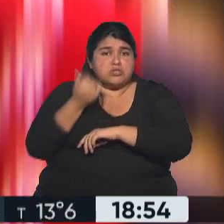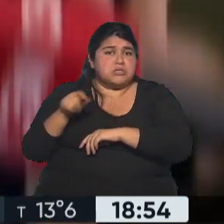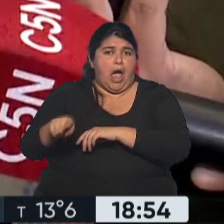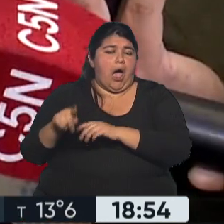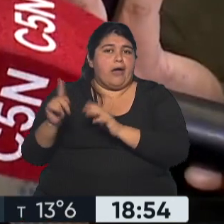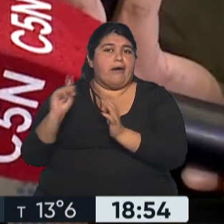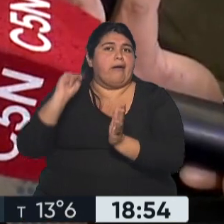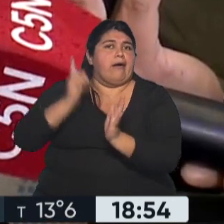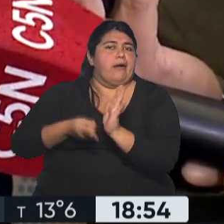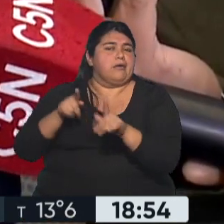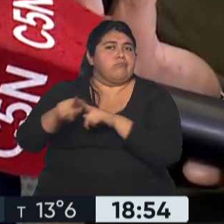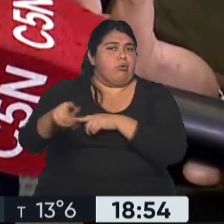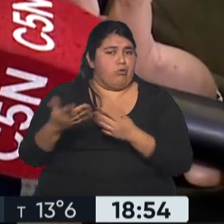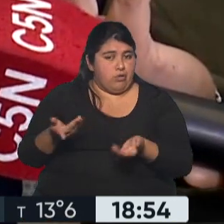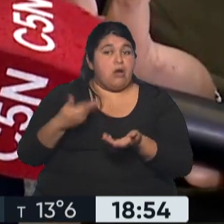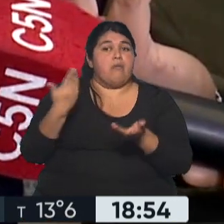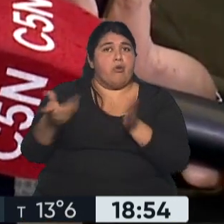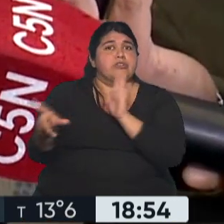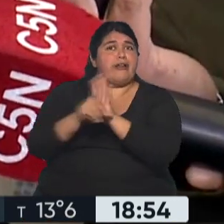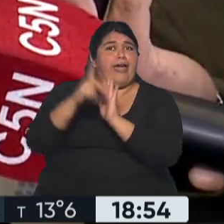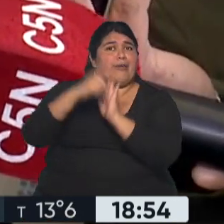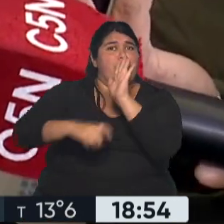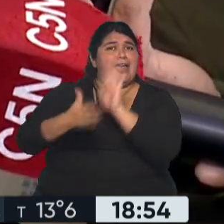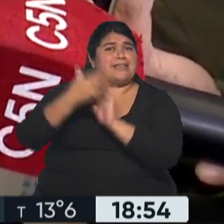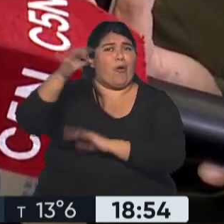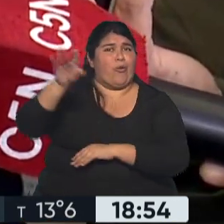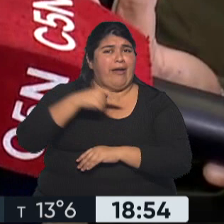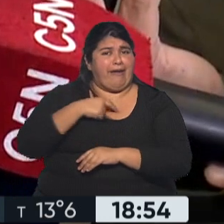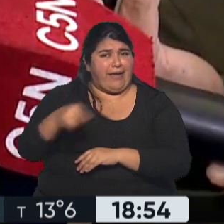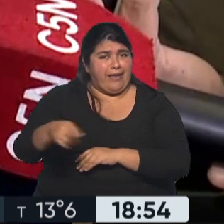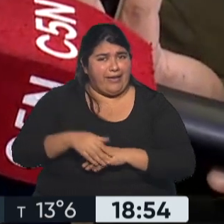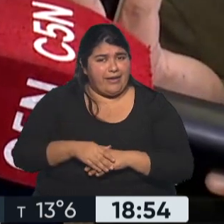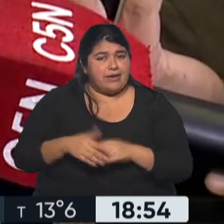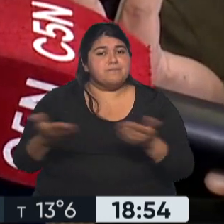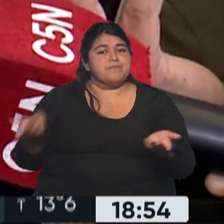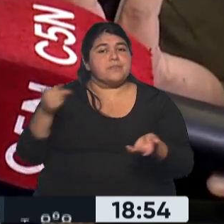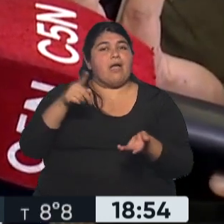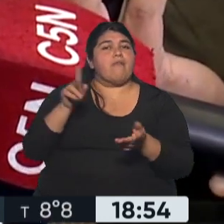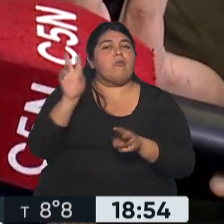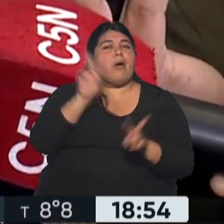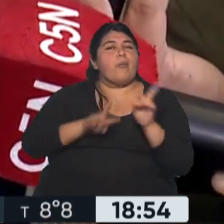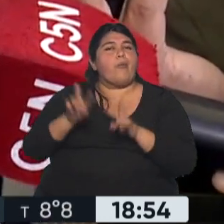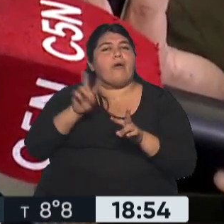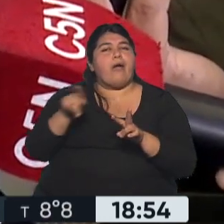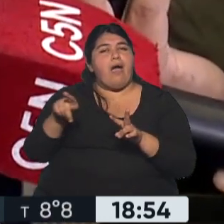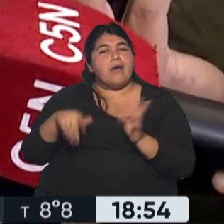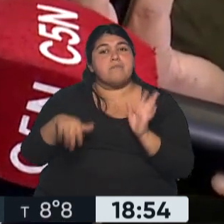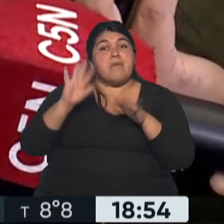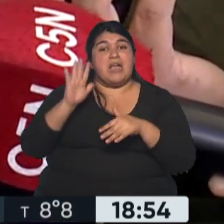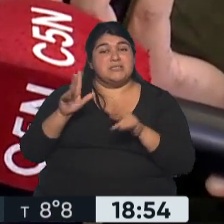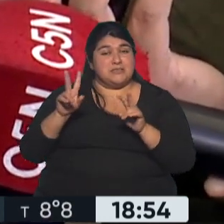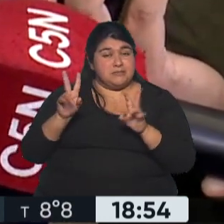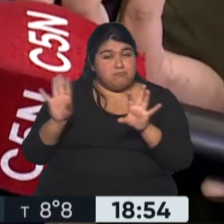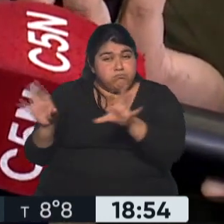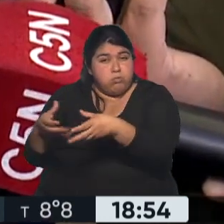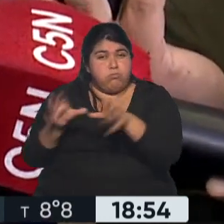electoral. Por eso la ley de boleta única. Por eso la intención de buscar un tema que aglutine